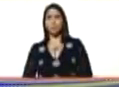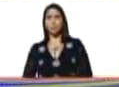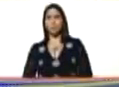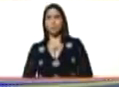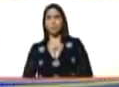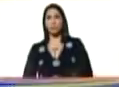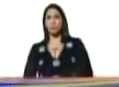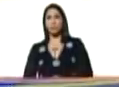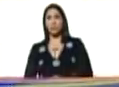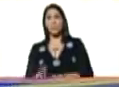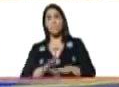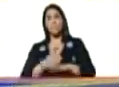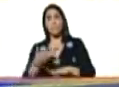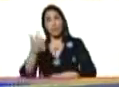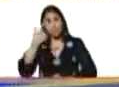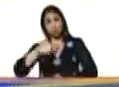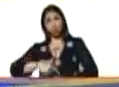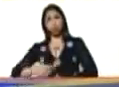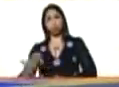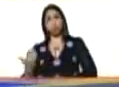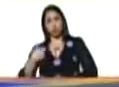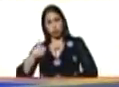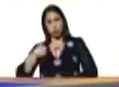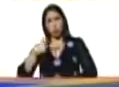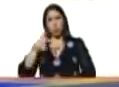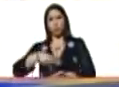porque personalmente participé